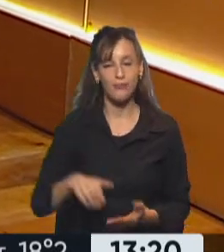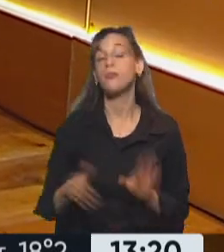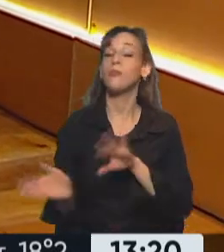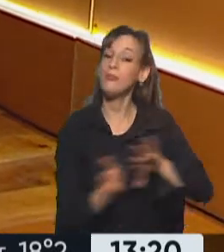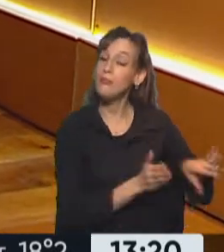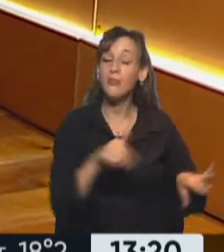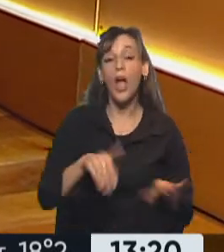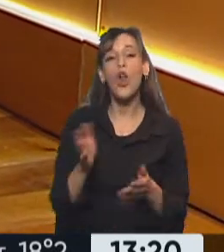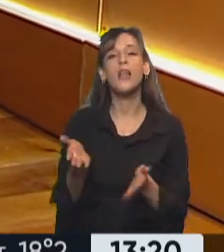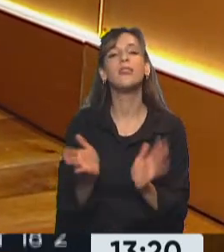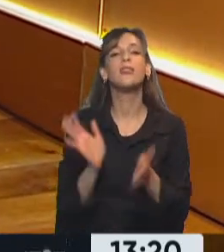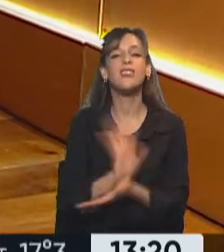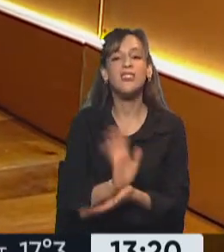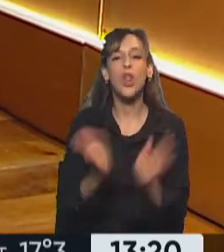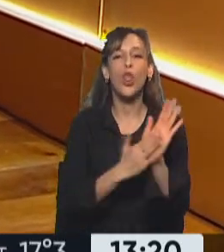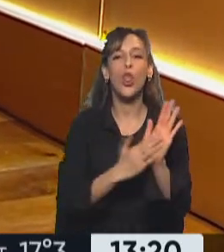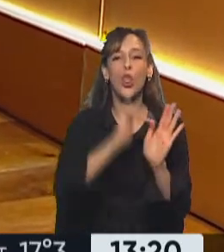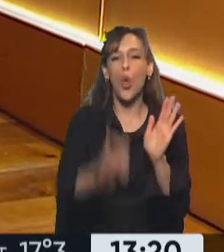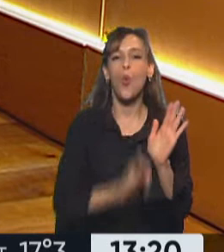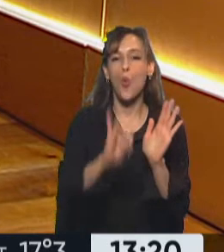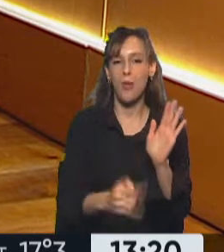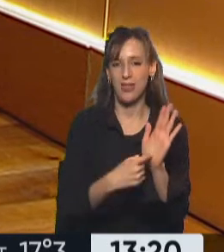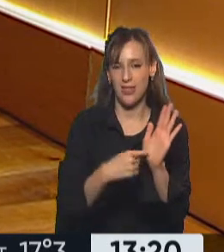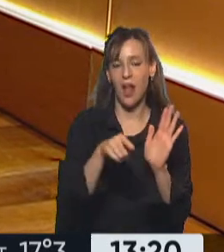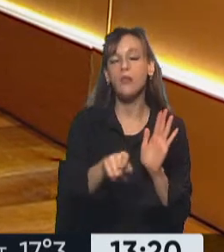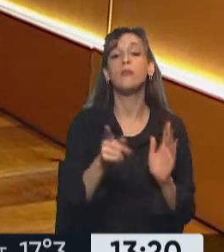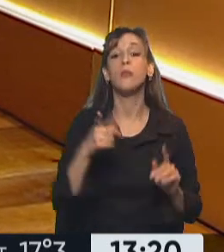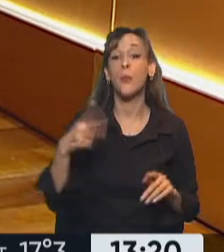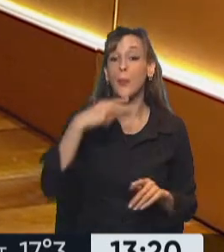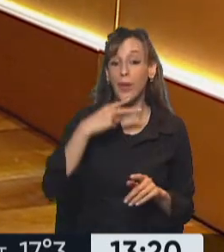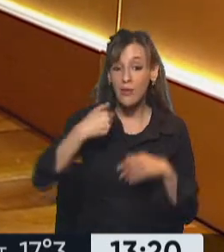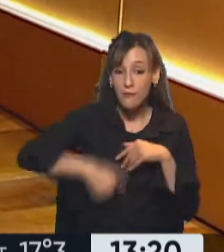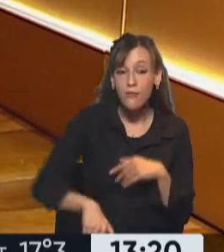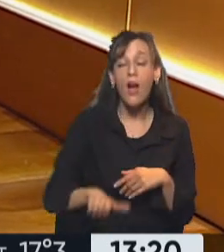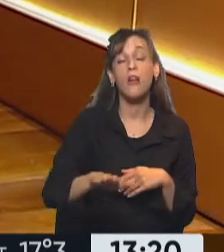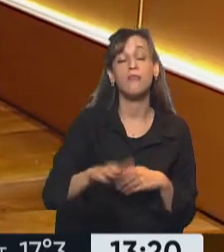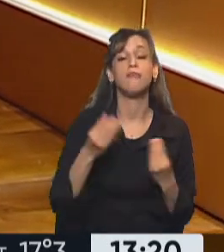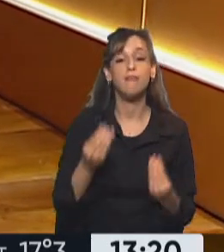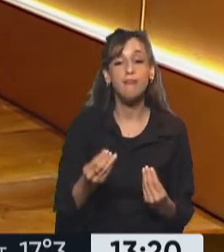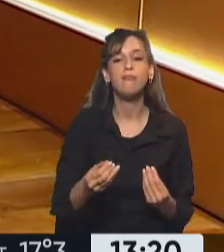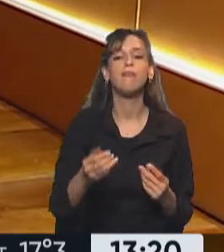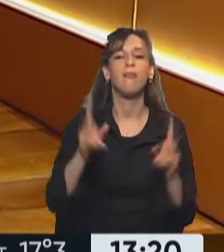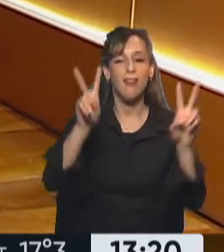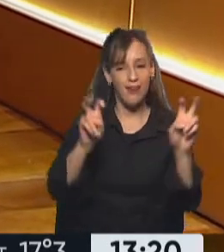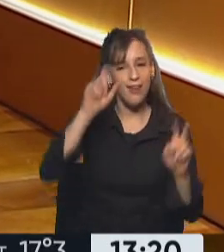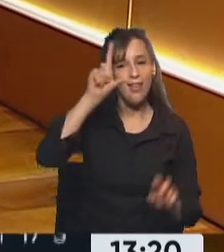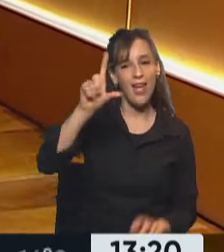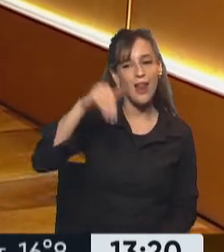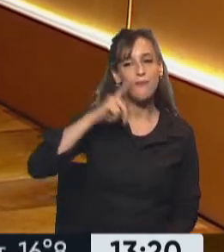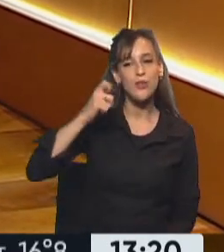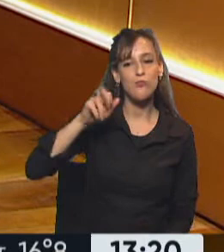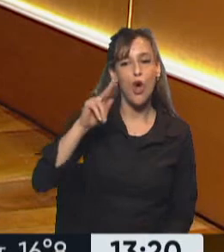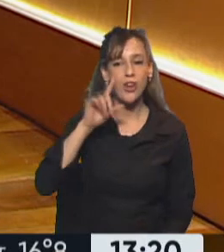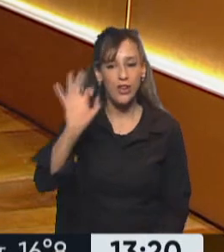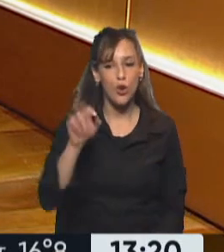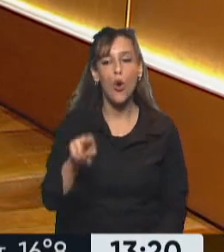cine documental que nos propone Alejandro Fernández Mouhan. Este viernes en La Lugones se estrena El mismo río, un ensayo documental que va a